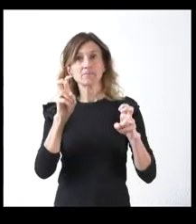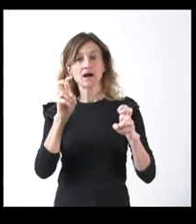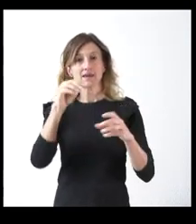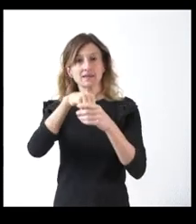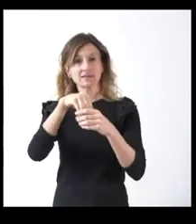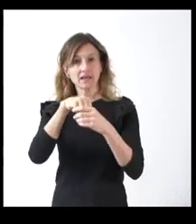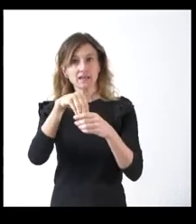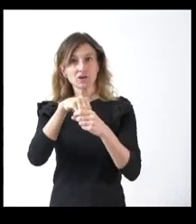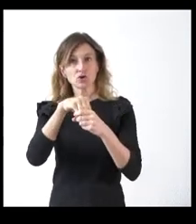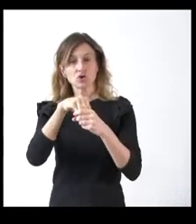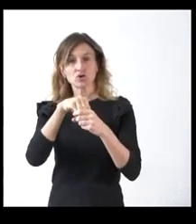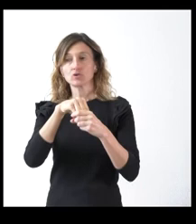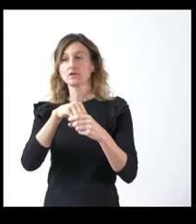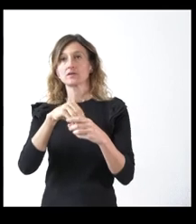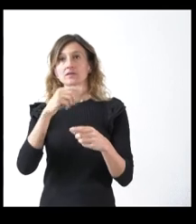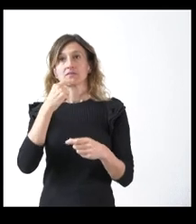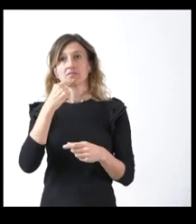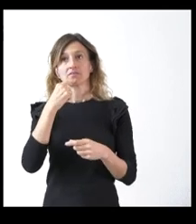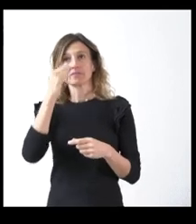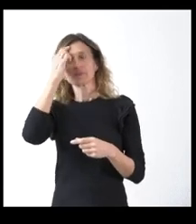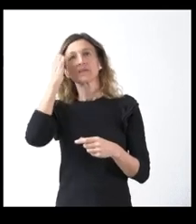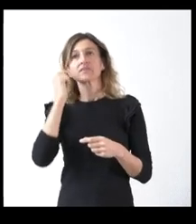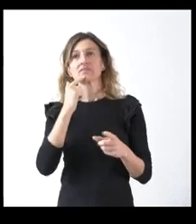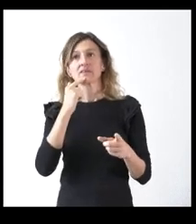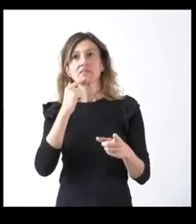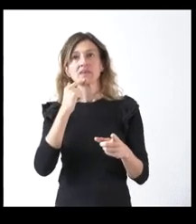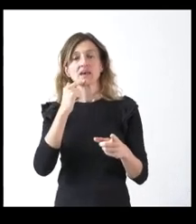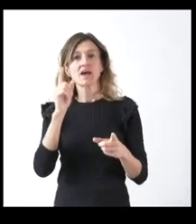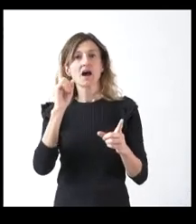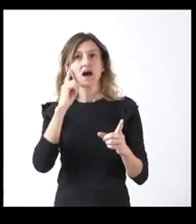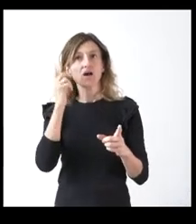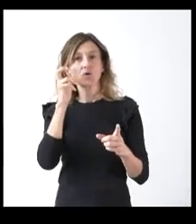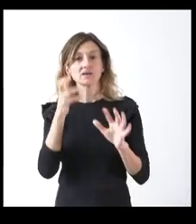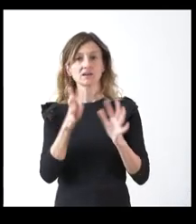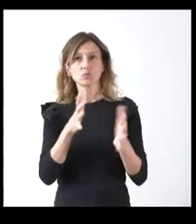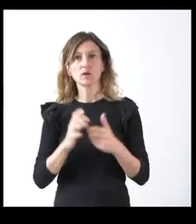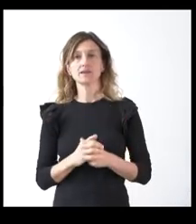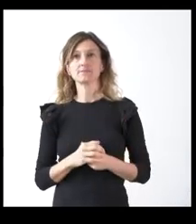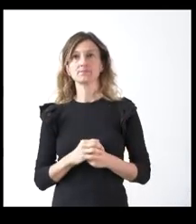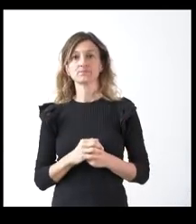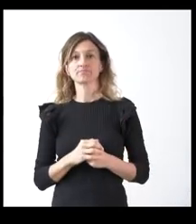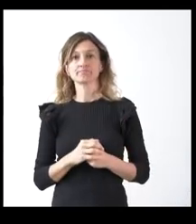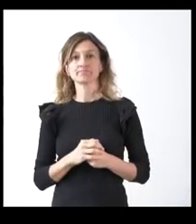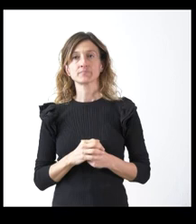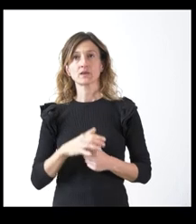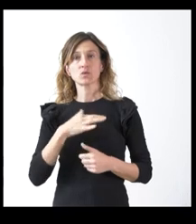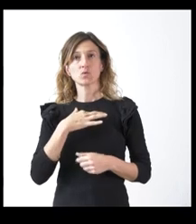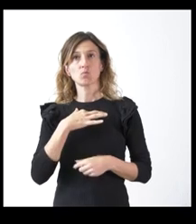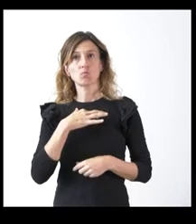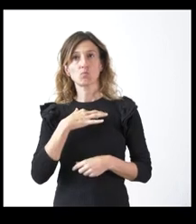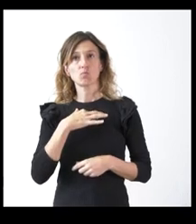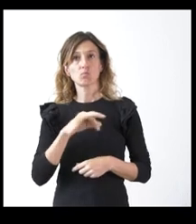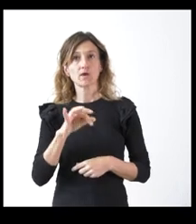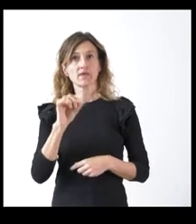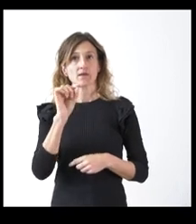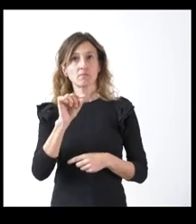de los veladores lo que se conoce como las terceras No podía hablar estos términos si se va a poder hacer a partir de este